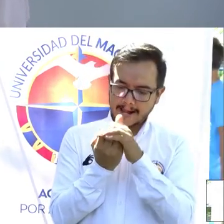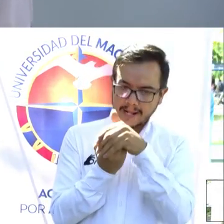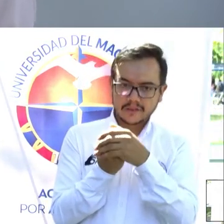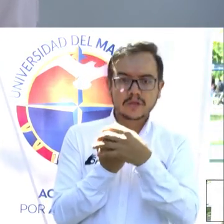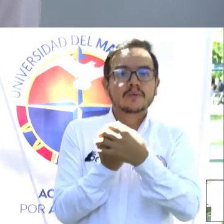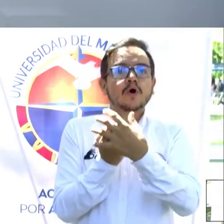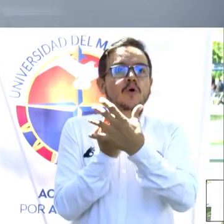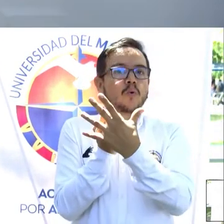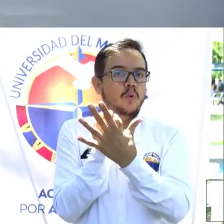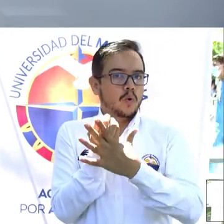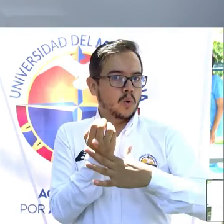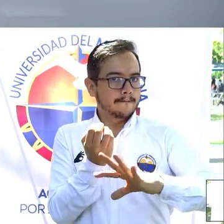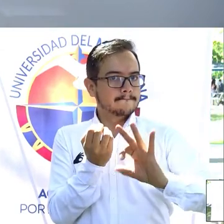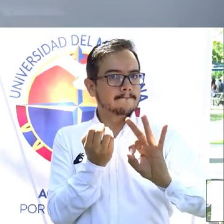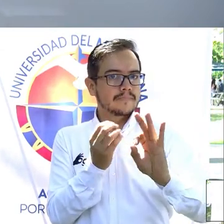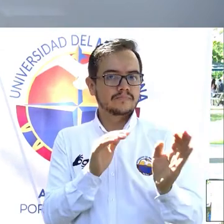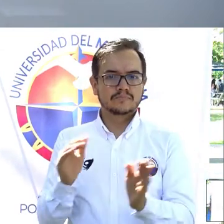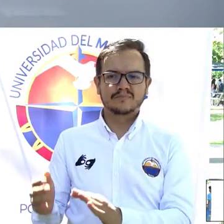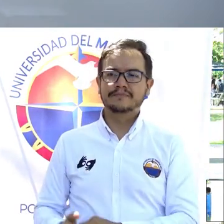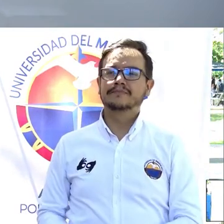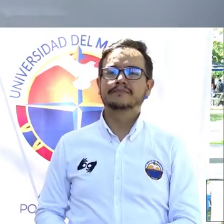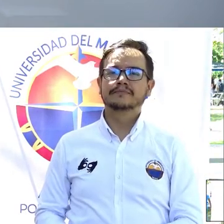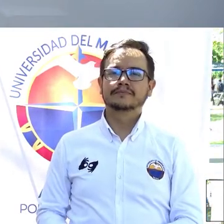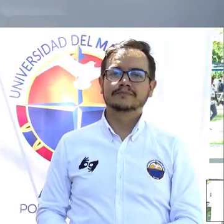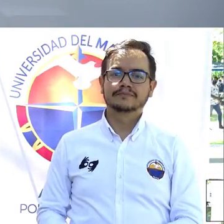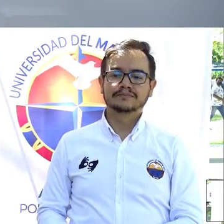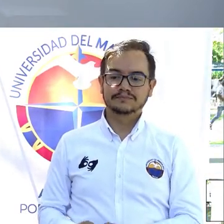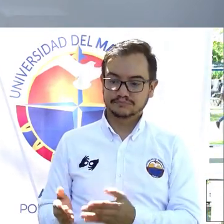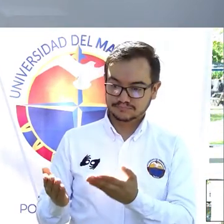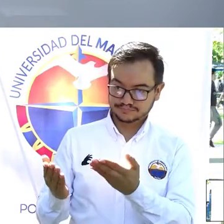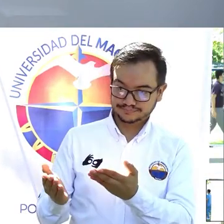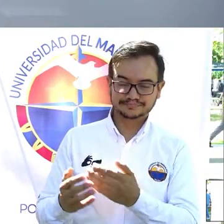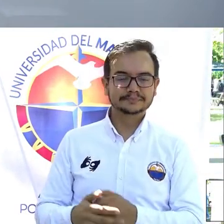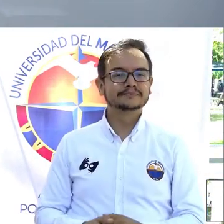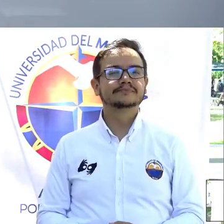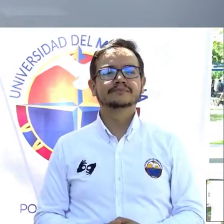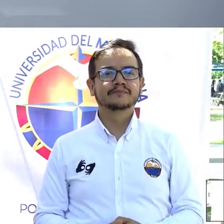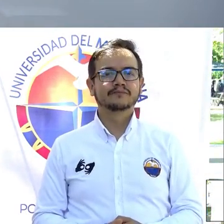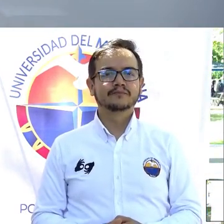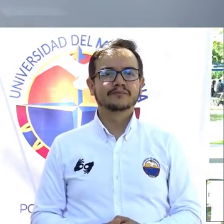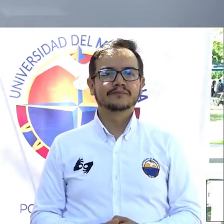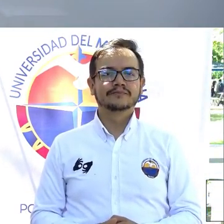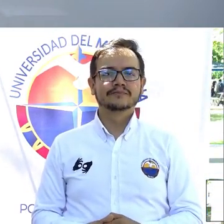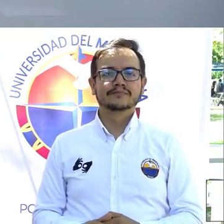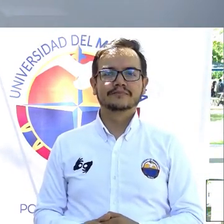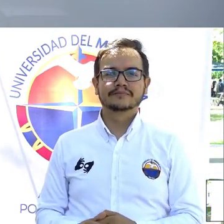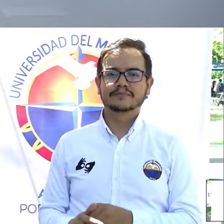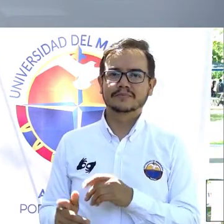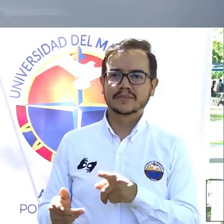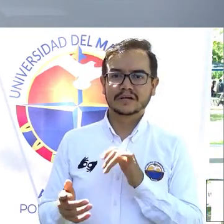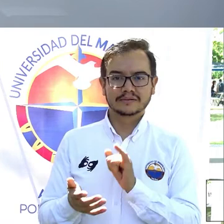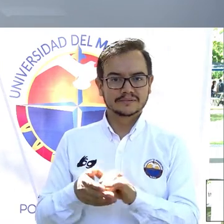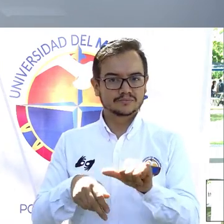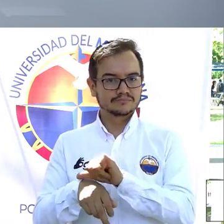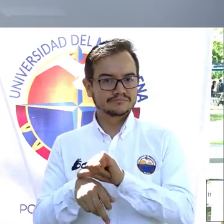de los tejidos. Aquí tenemos a nuestro haber una unidad electroquirúrgica